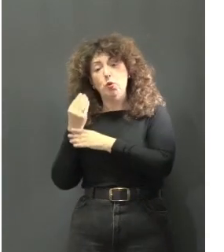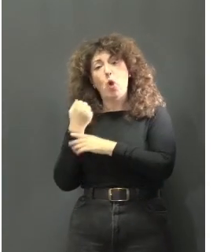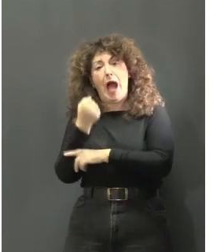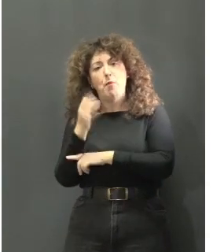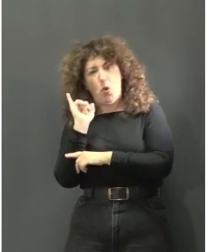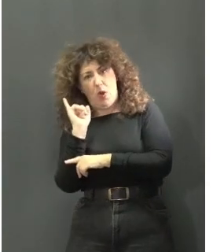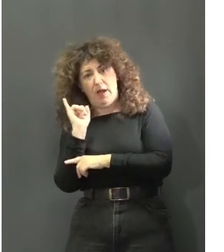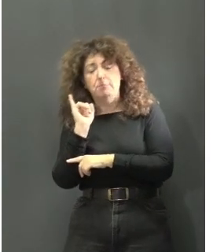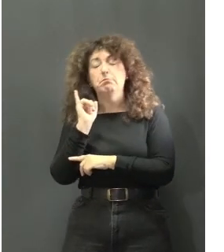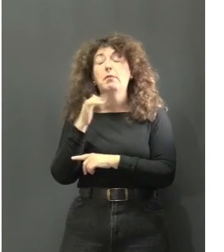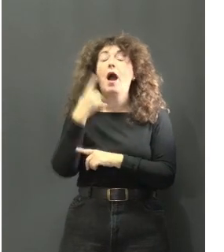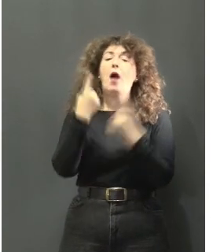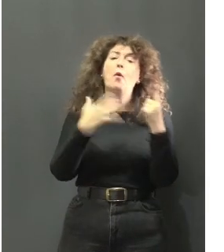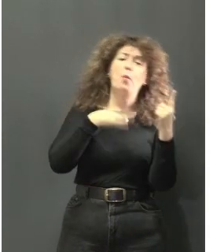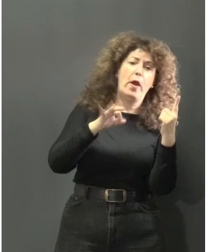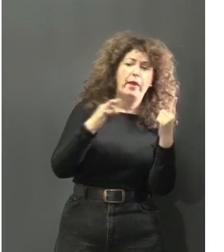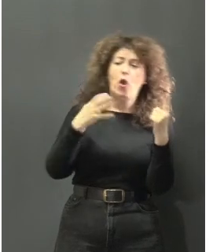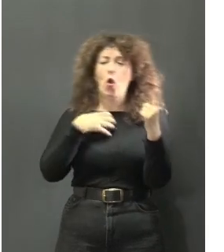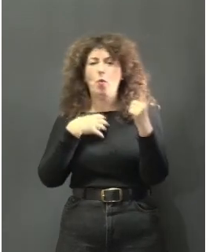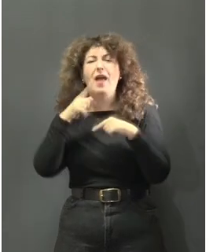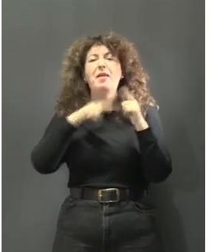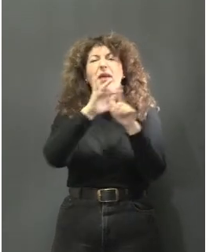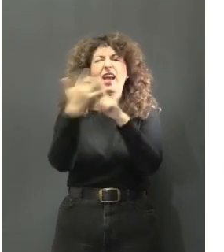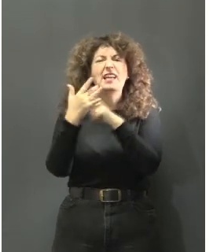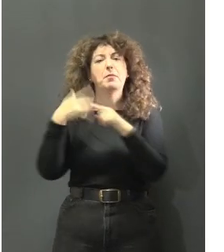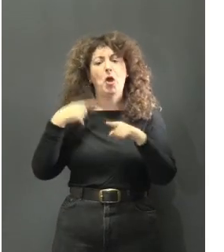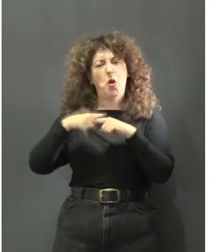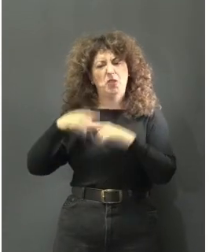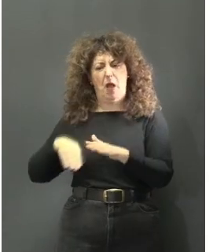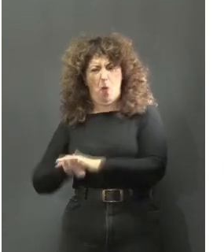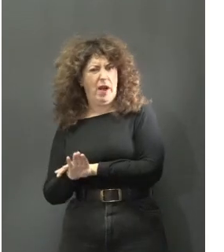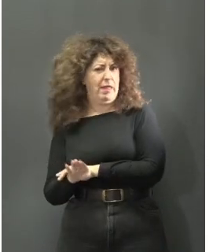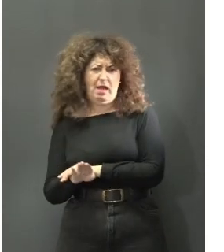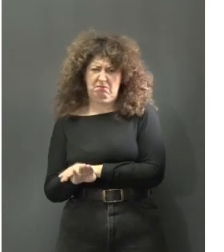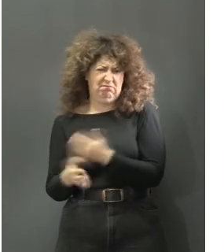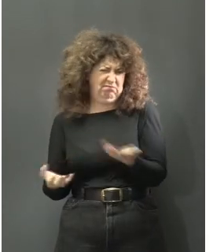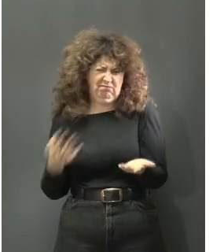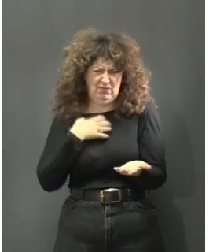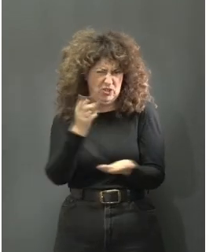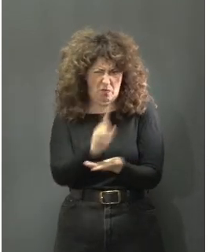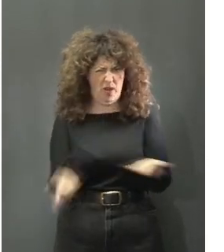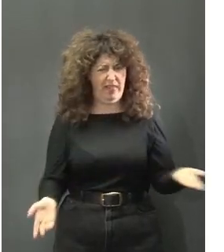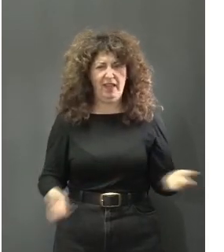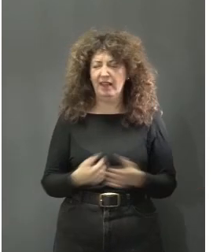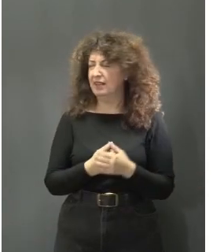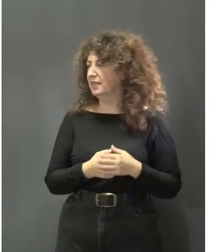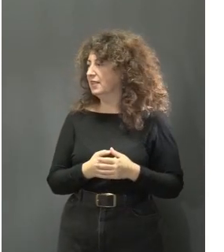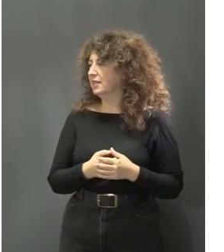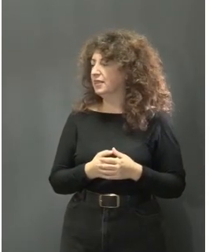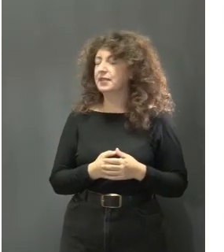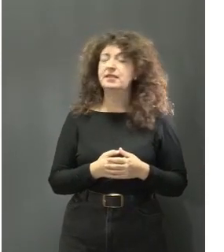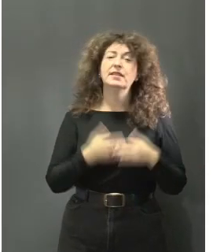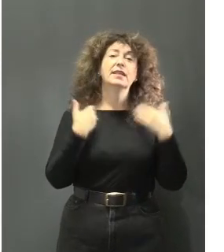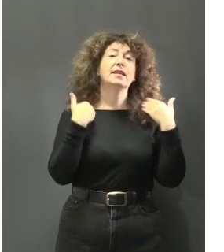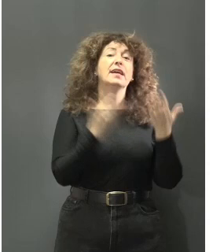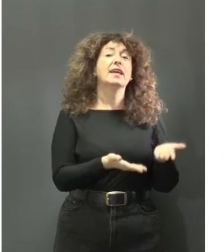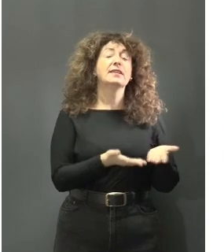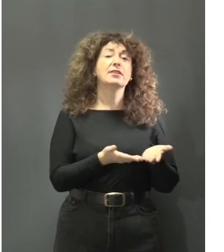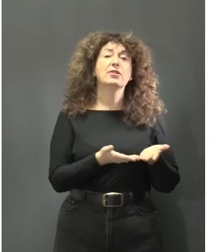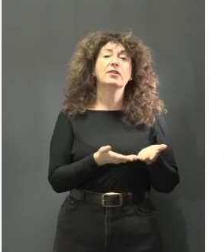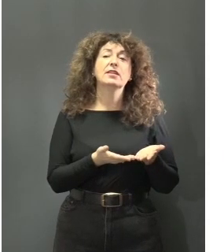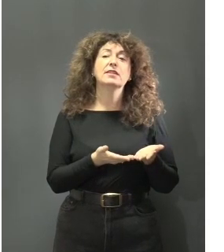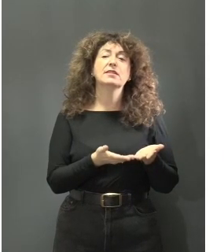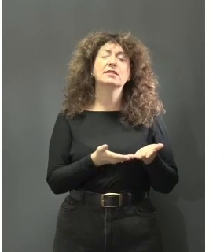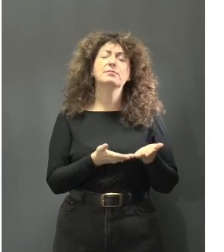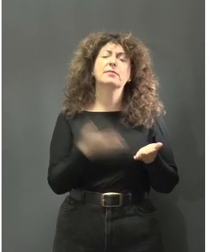depende de cada caso, pero no podemos esconderlos ni guardarlos. Entonces, quizá